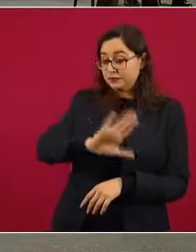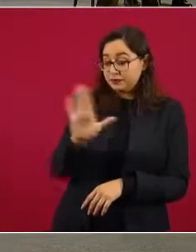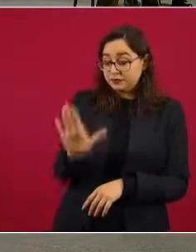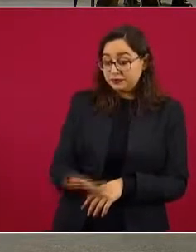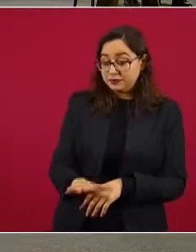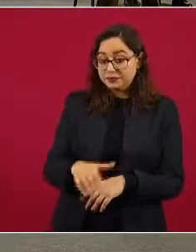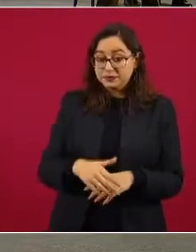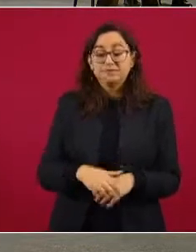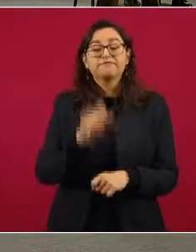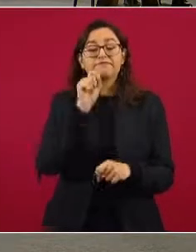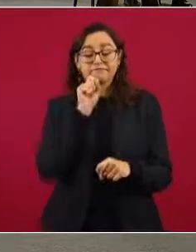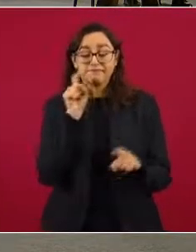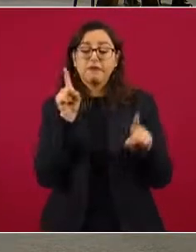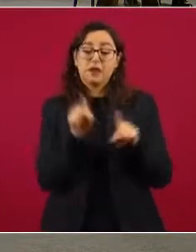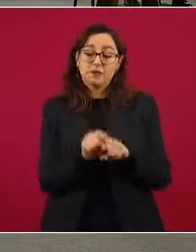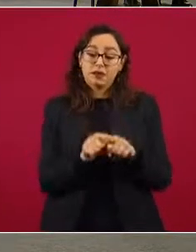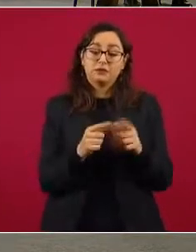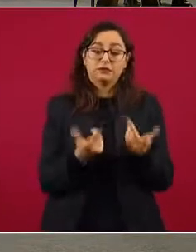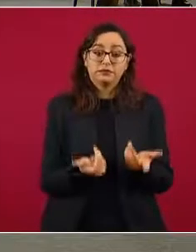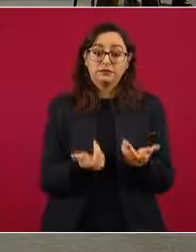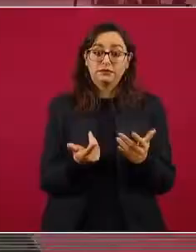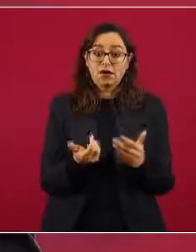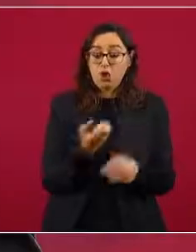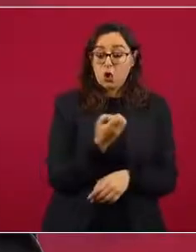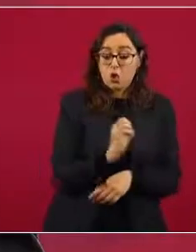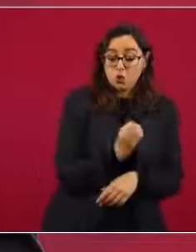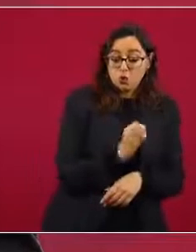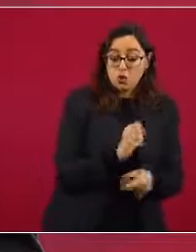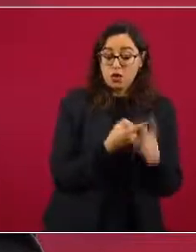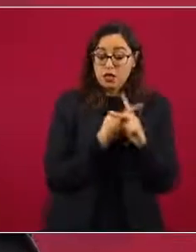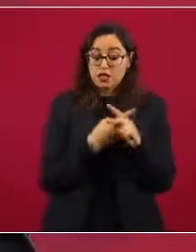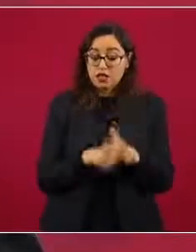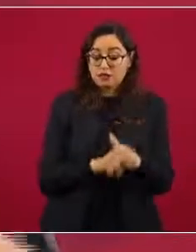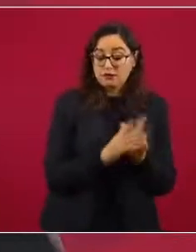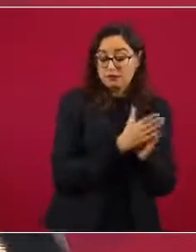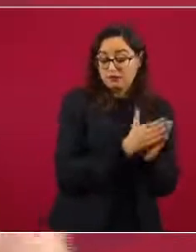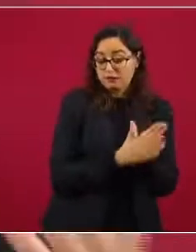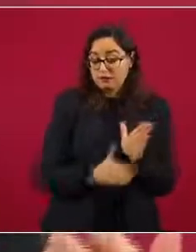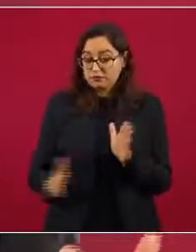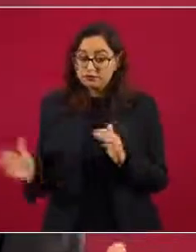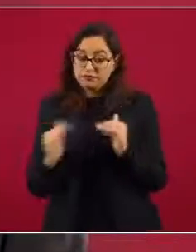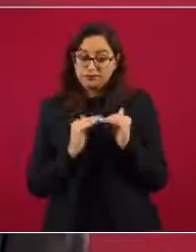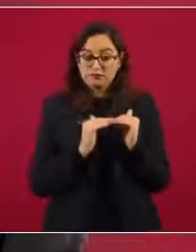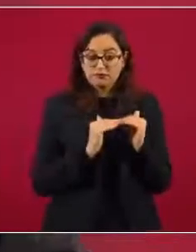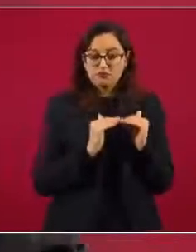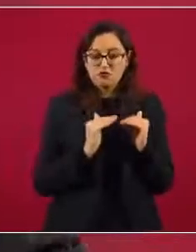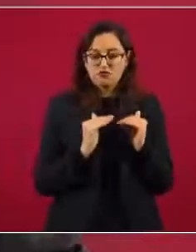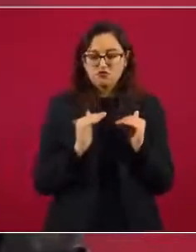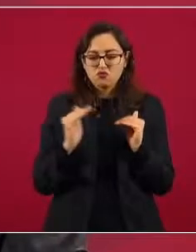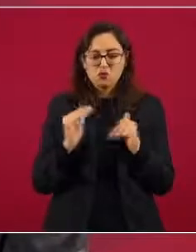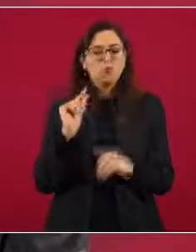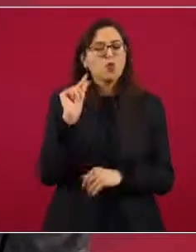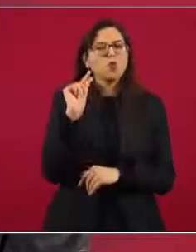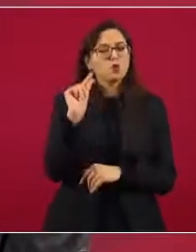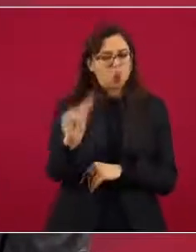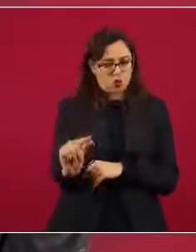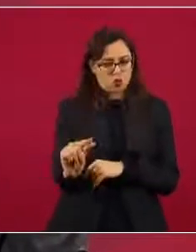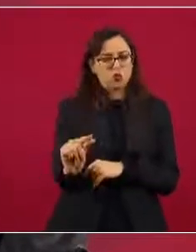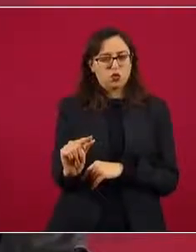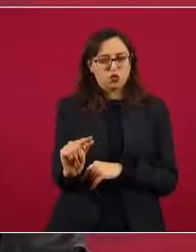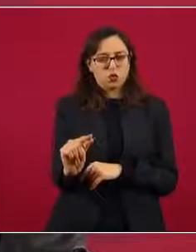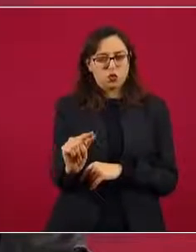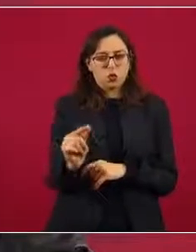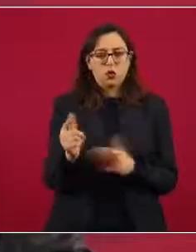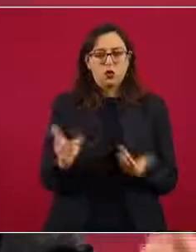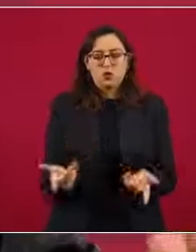ha estado también a la alza desde el inicio de octubre y tenemos incrementos menores en la medida en que se ha reducido